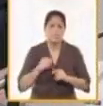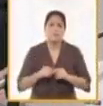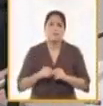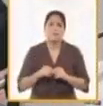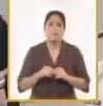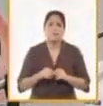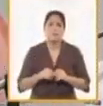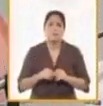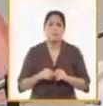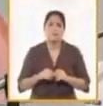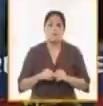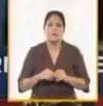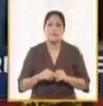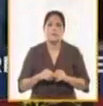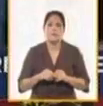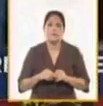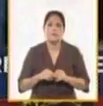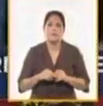seguir el análisis.